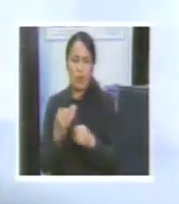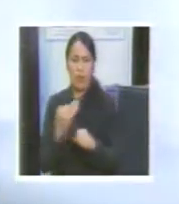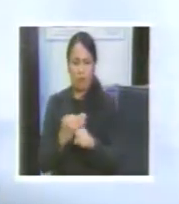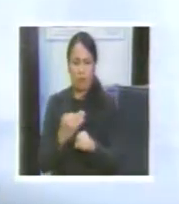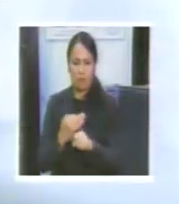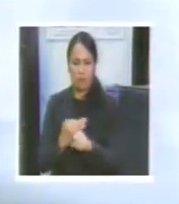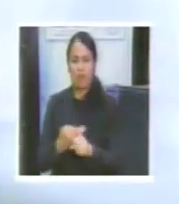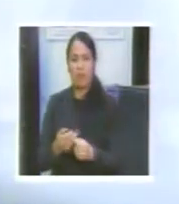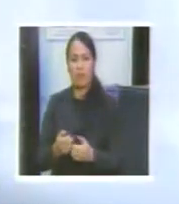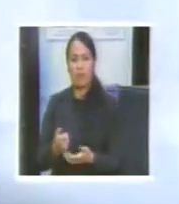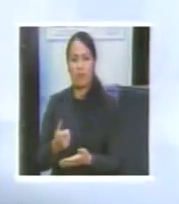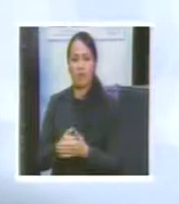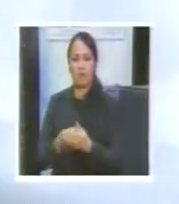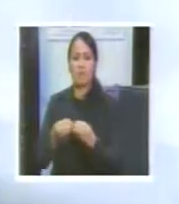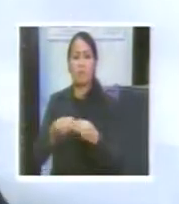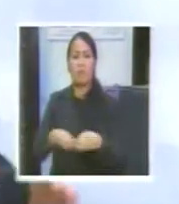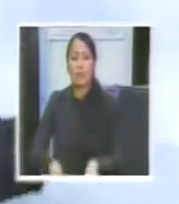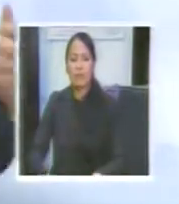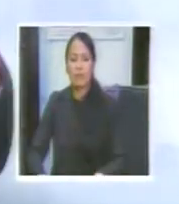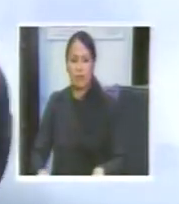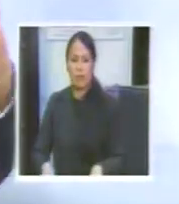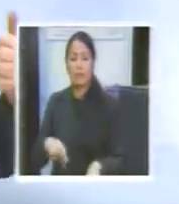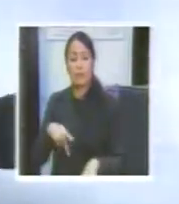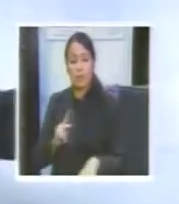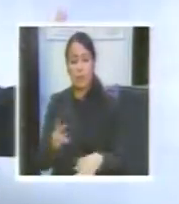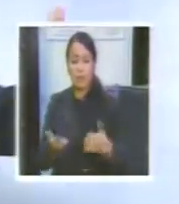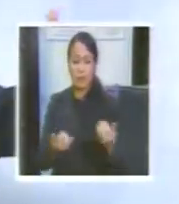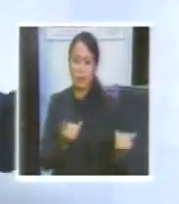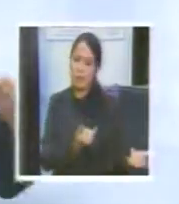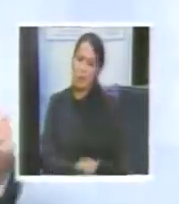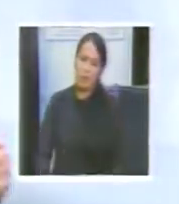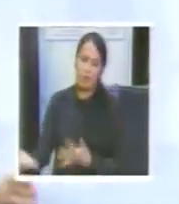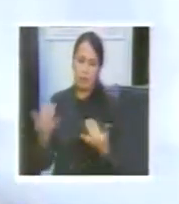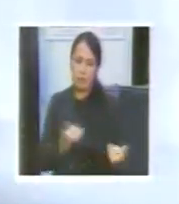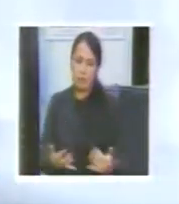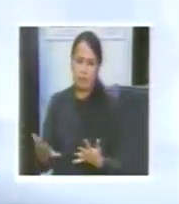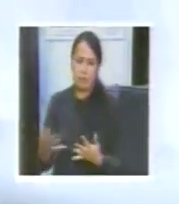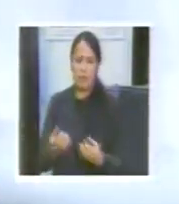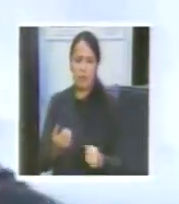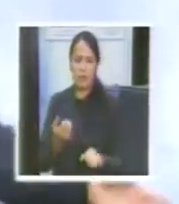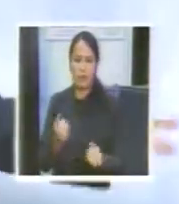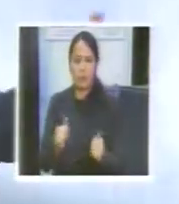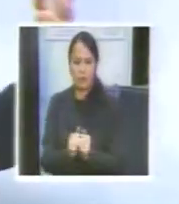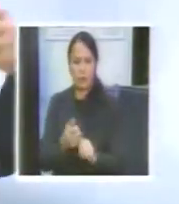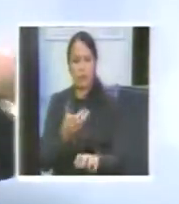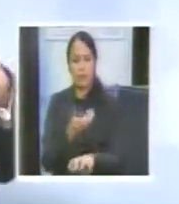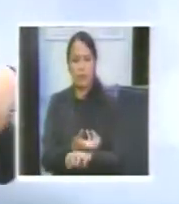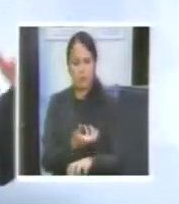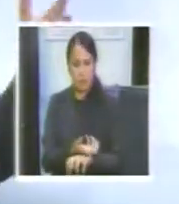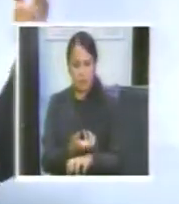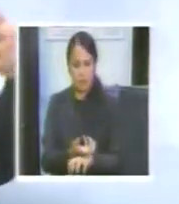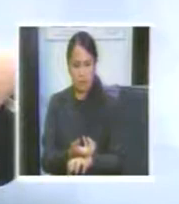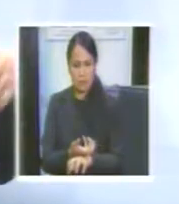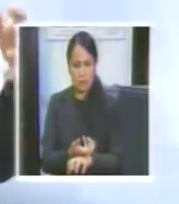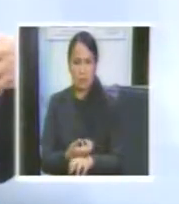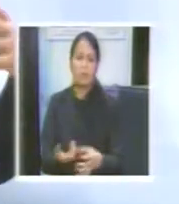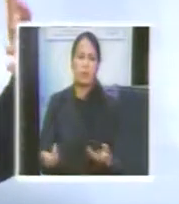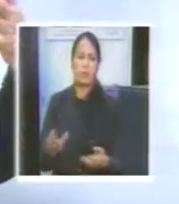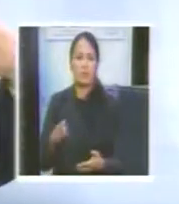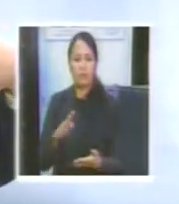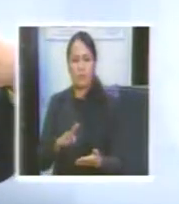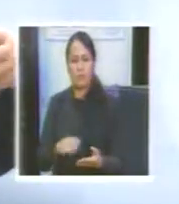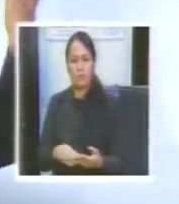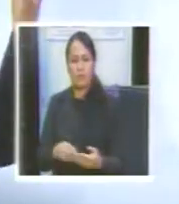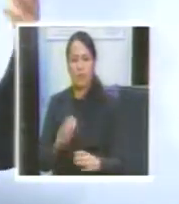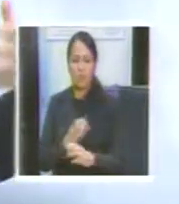con ellos, aunque se equilibra con lo que exportamos a Estados Unidos. Importamos bienes de manufactura, etcétera,